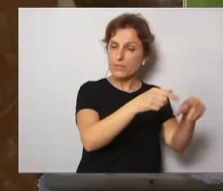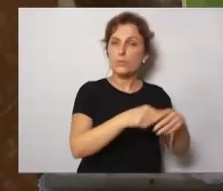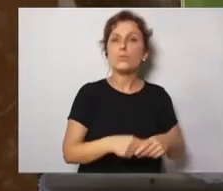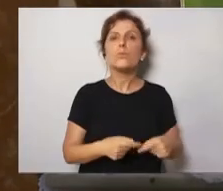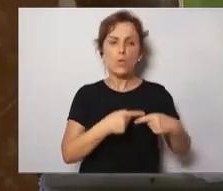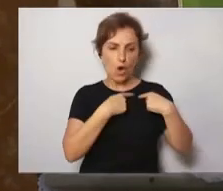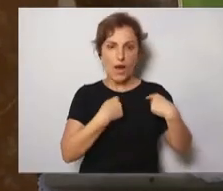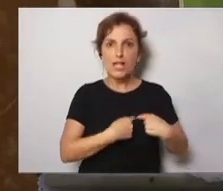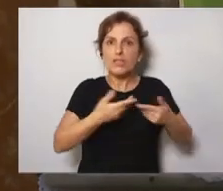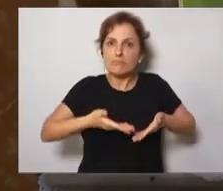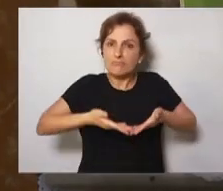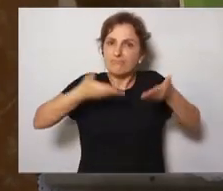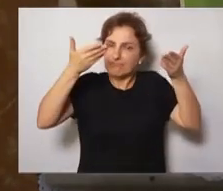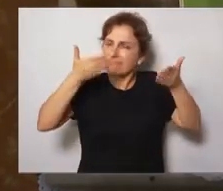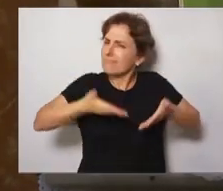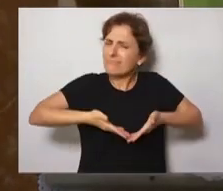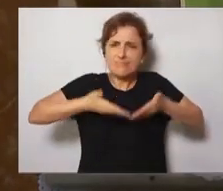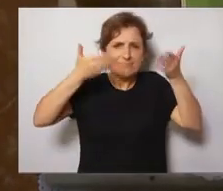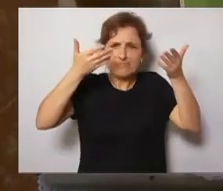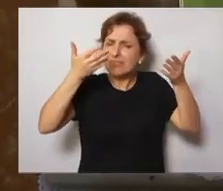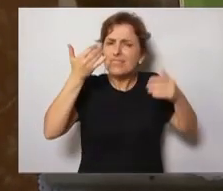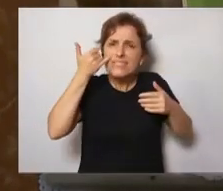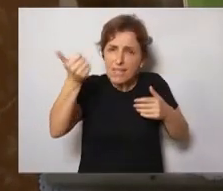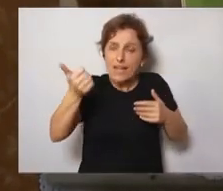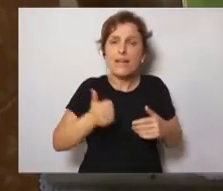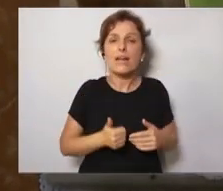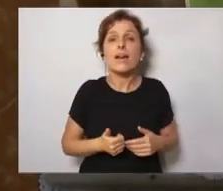demos gracias al señor nuestro dios